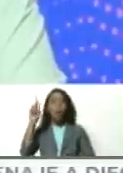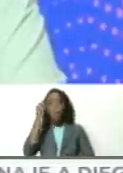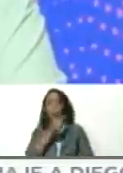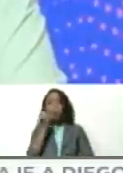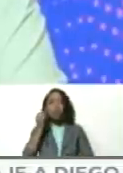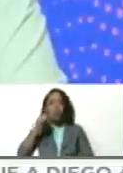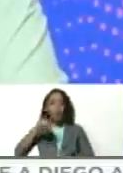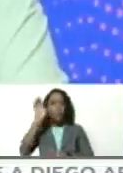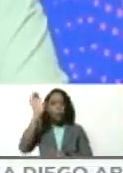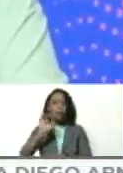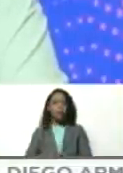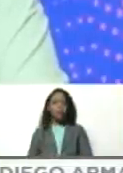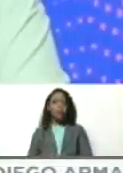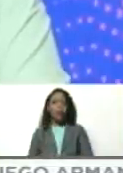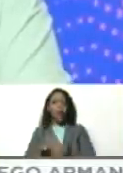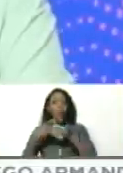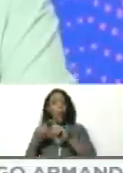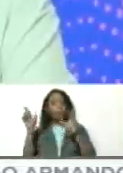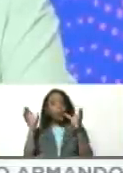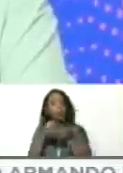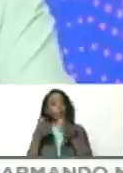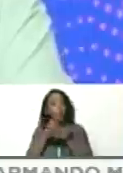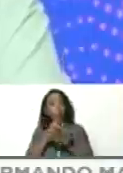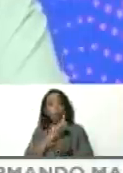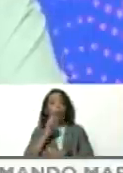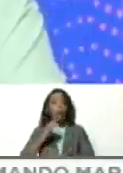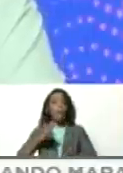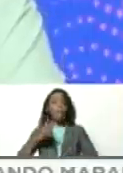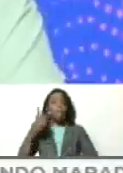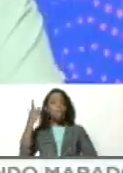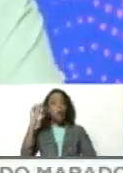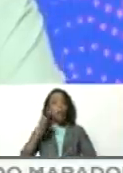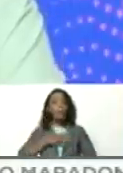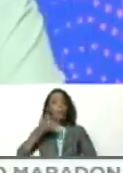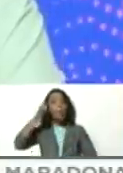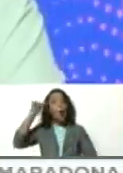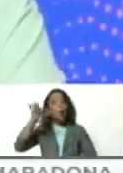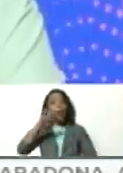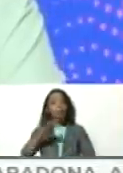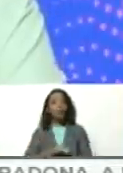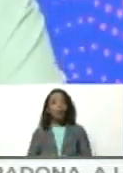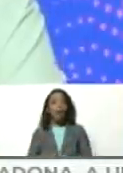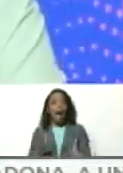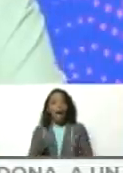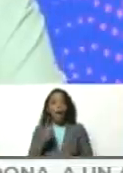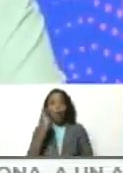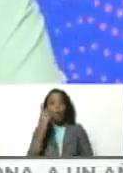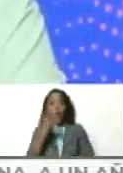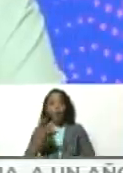alcaldía. Otro partido llamado Por Mi Pueblo, ganó 1 alcaldía.